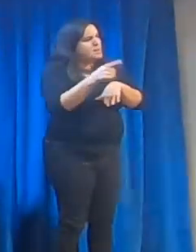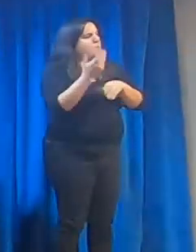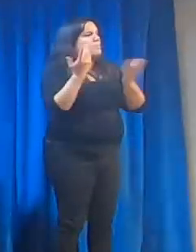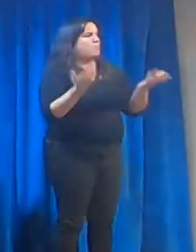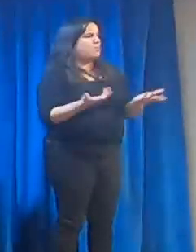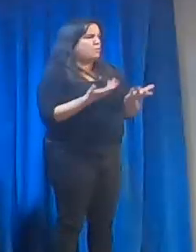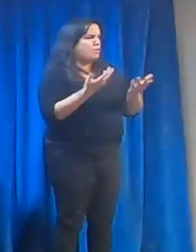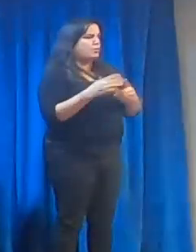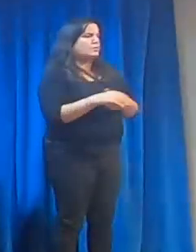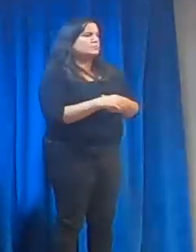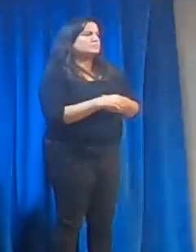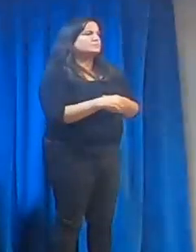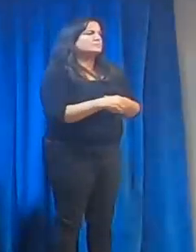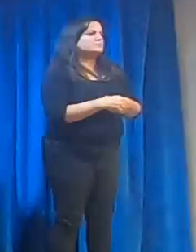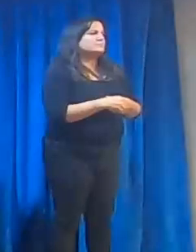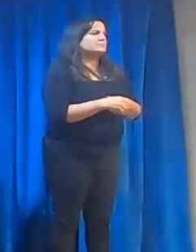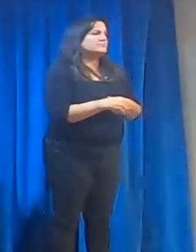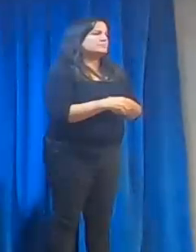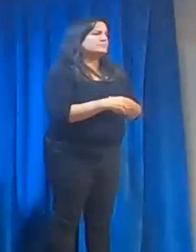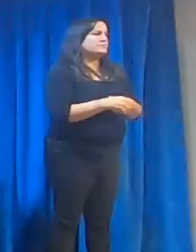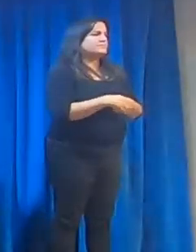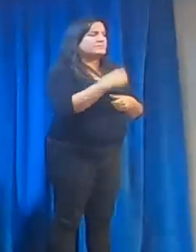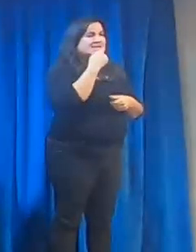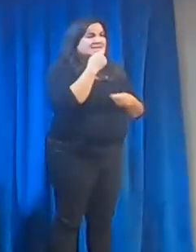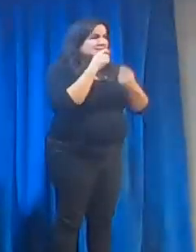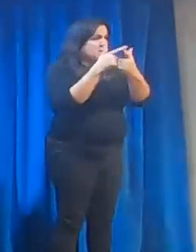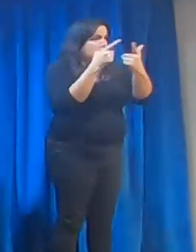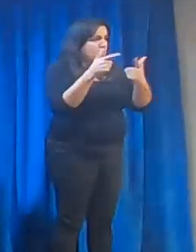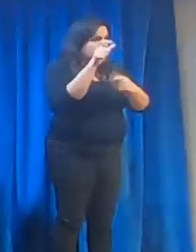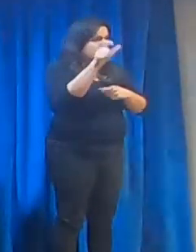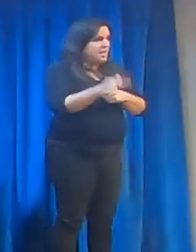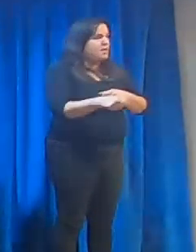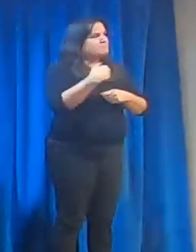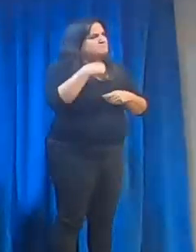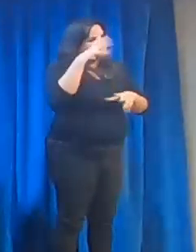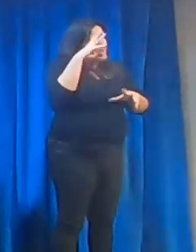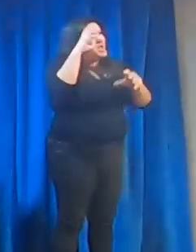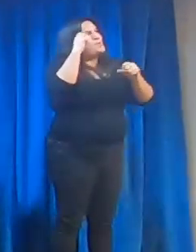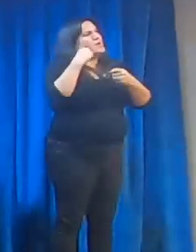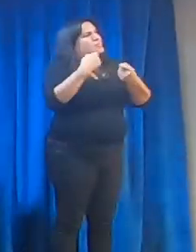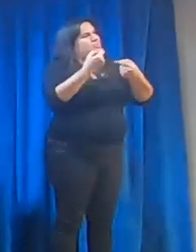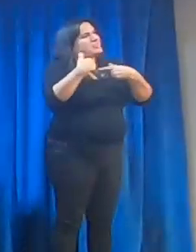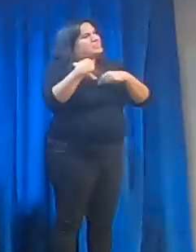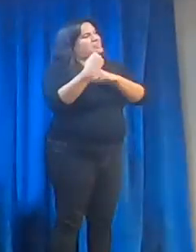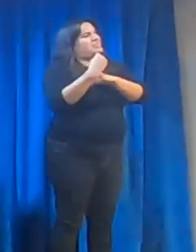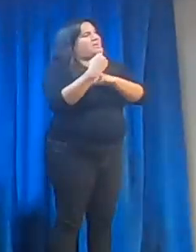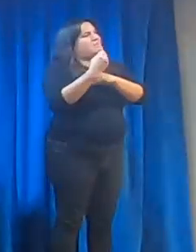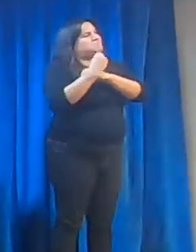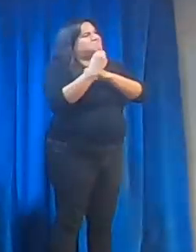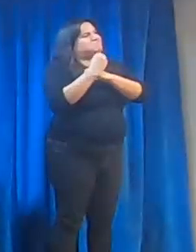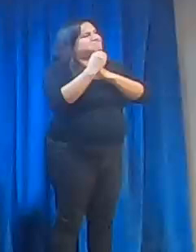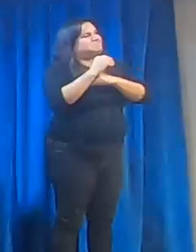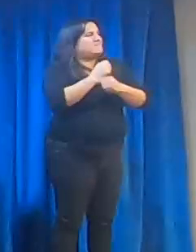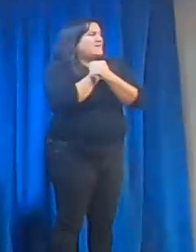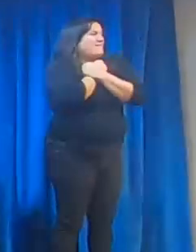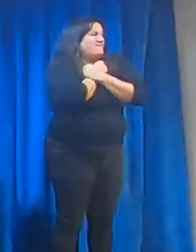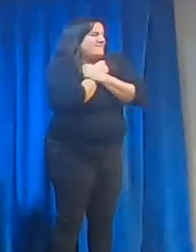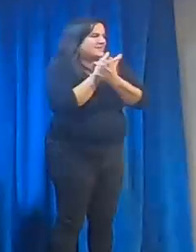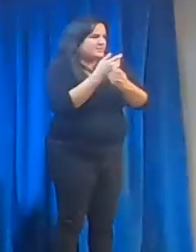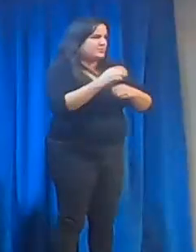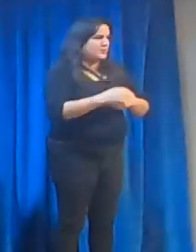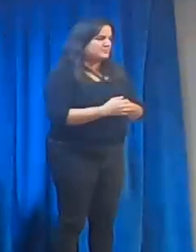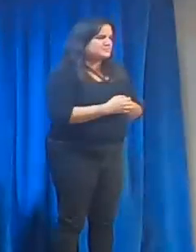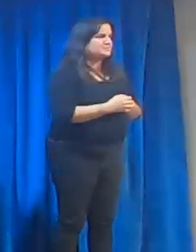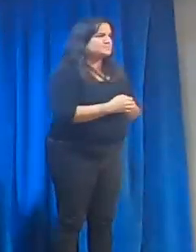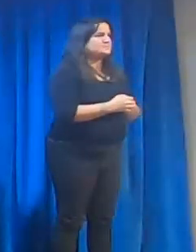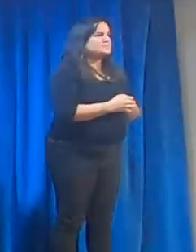se alimenta del recuerdo. Nacemos entonces con la capacidad de producir emociones y